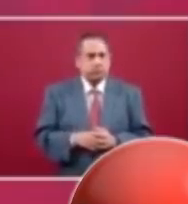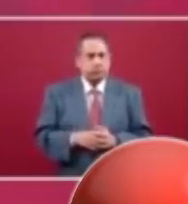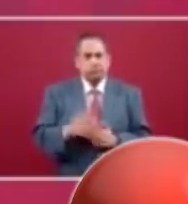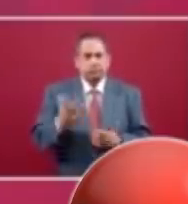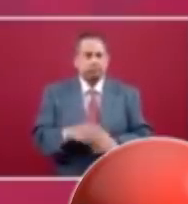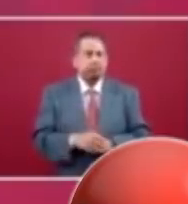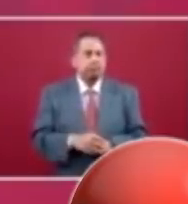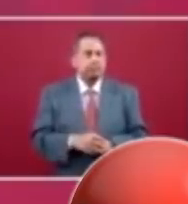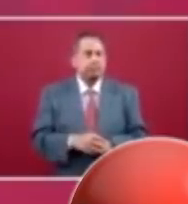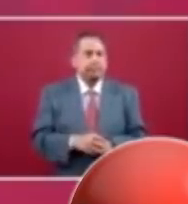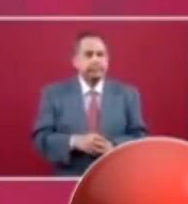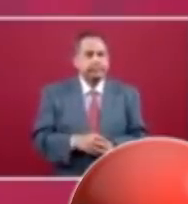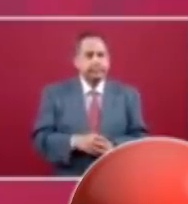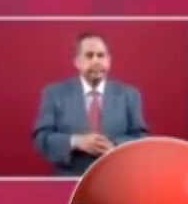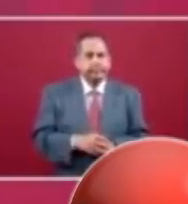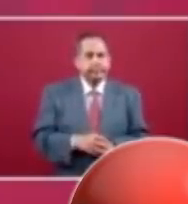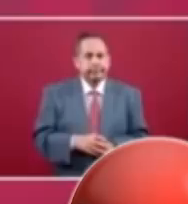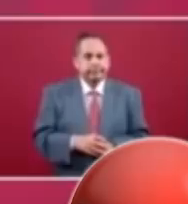se